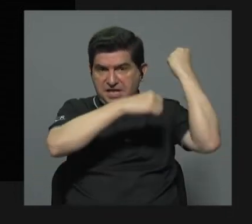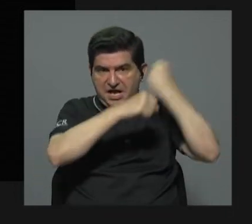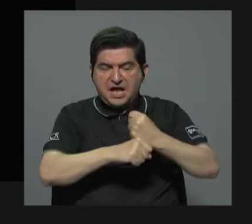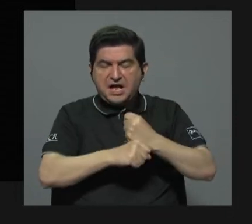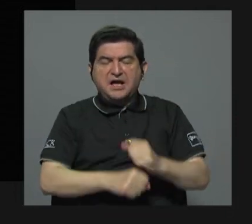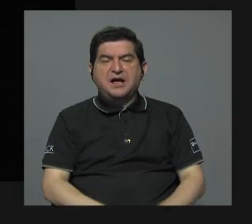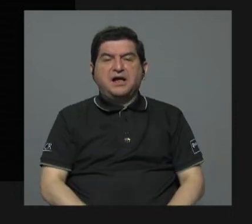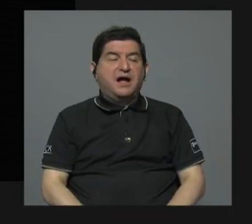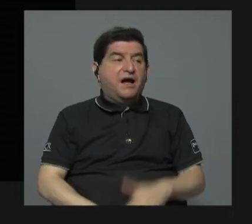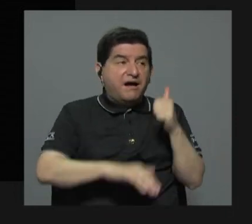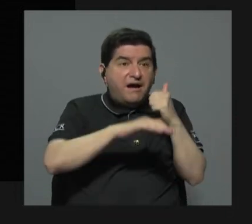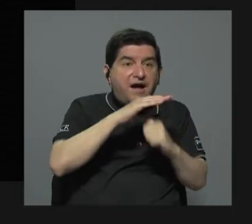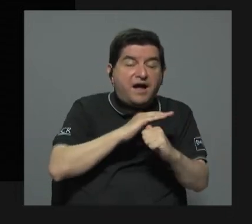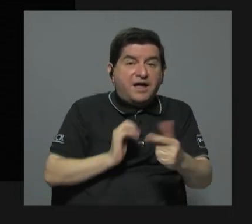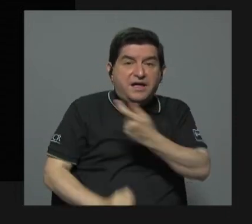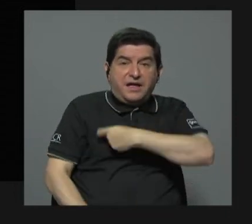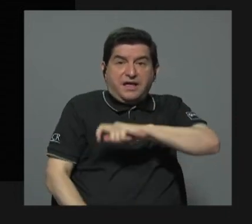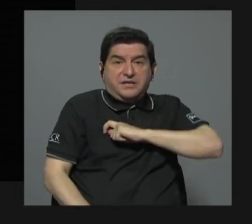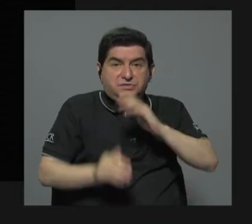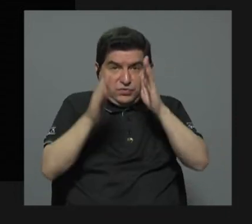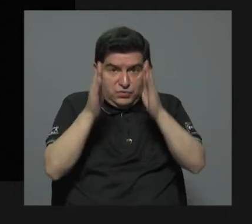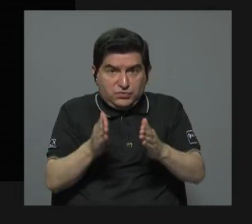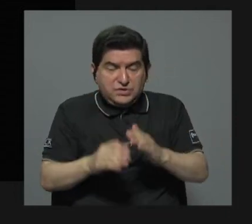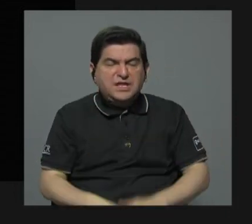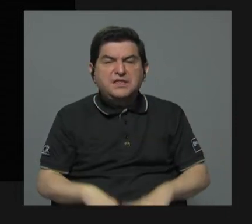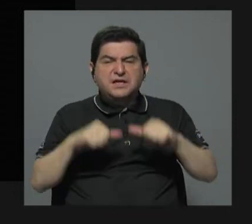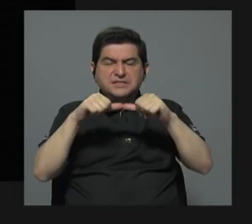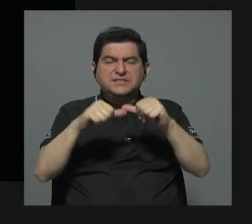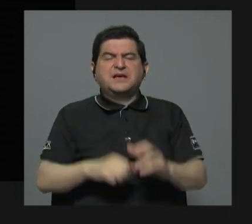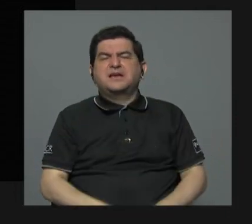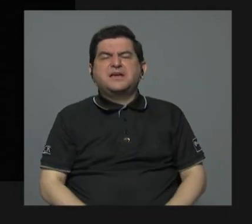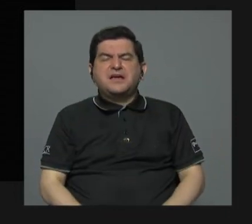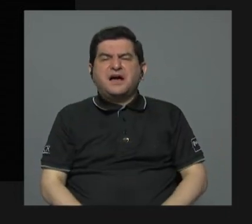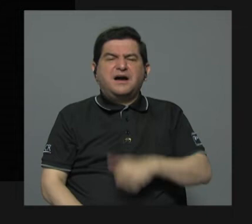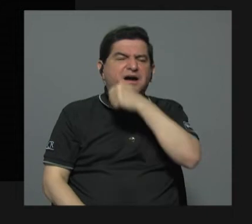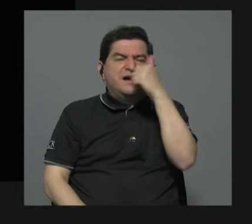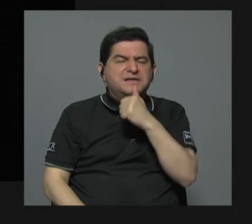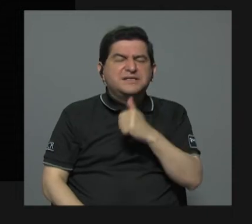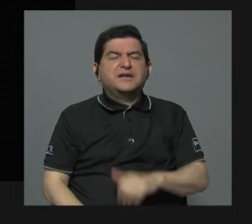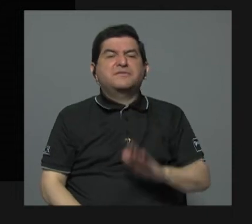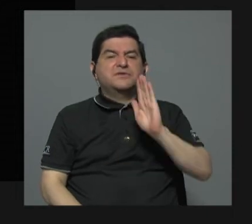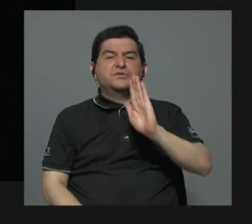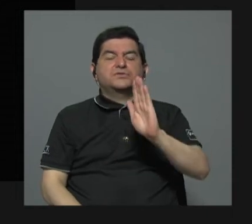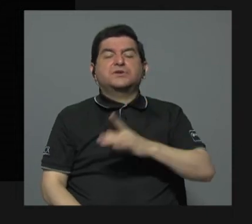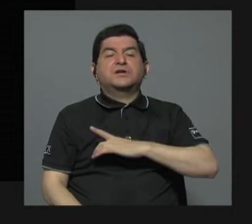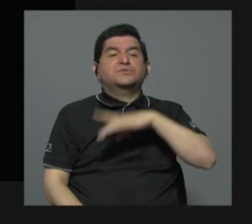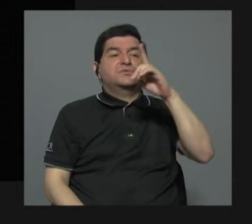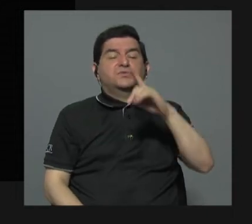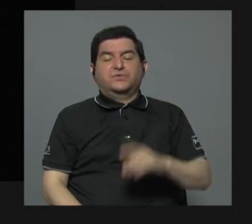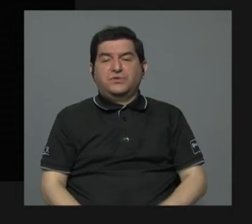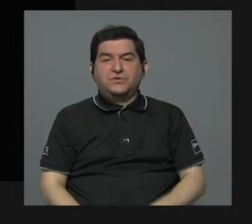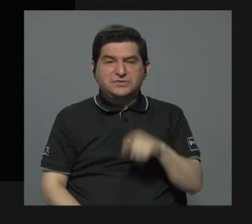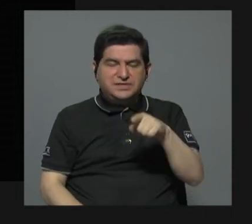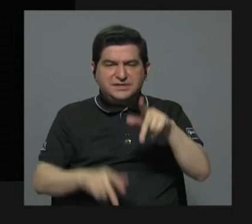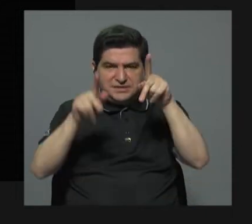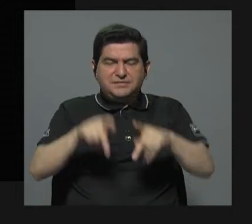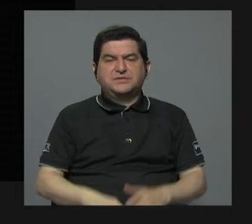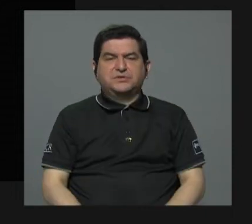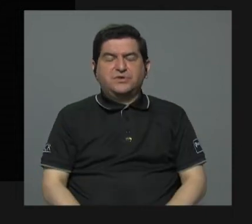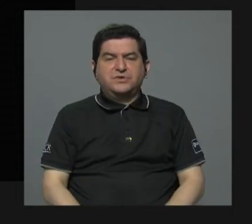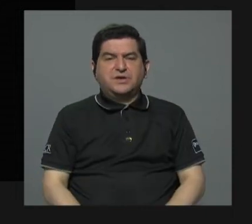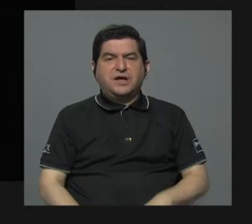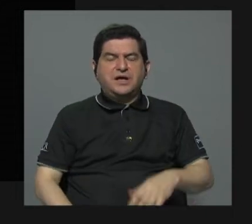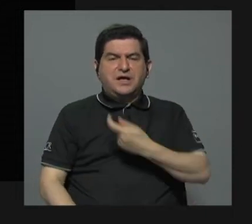seguramente a escondida de los españoles seguían sacrificando a sus dioses a esos prisioneros, porque a diferencia de los españoles que mataban en el